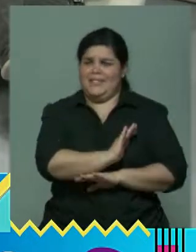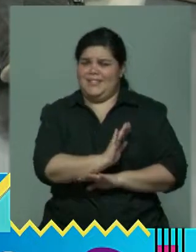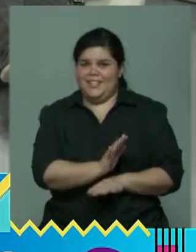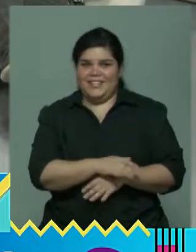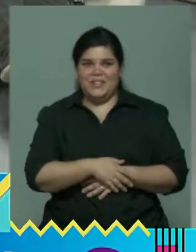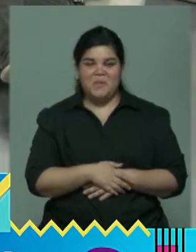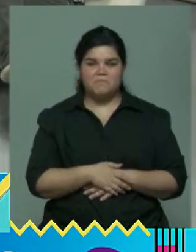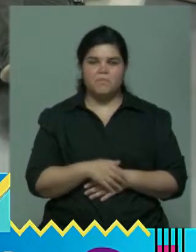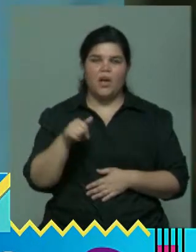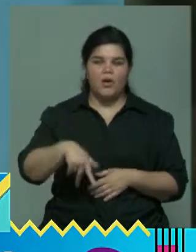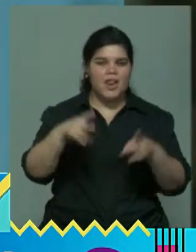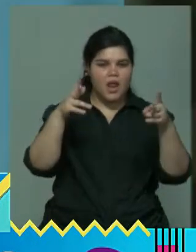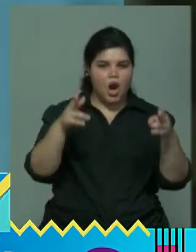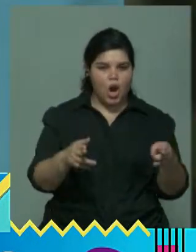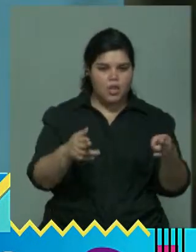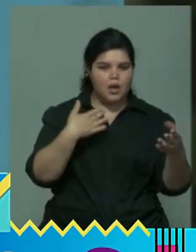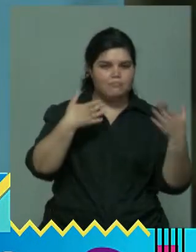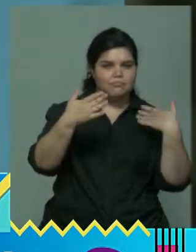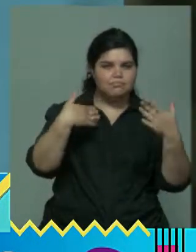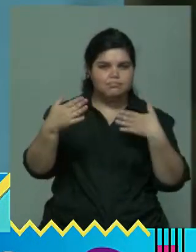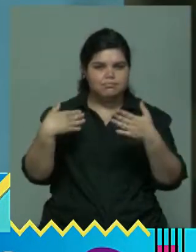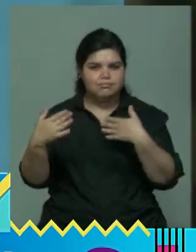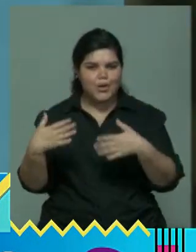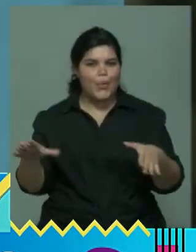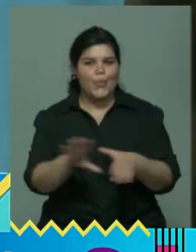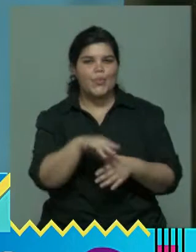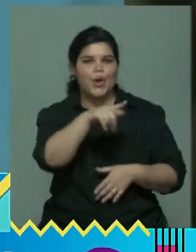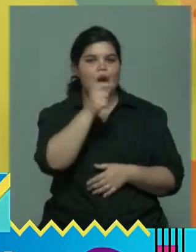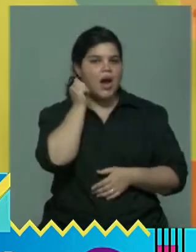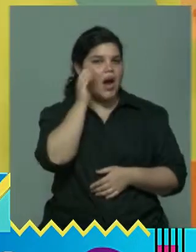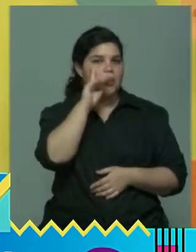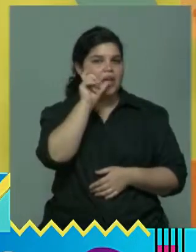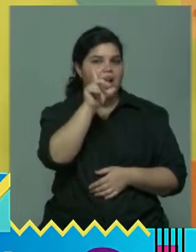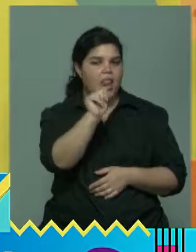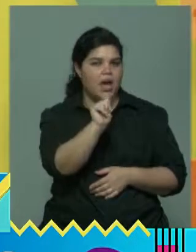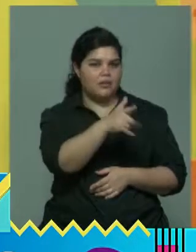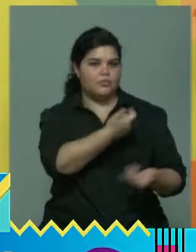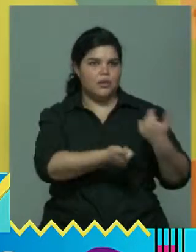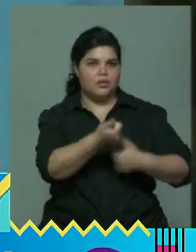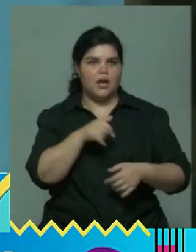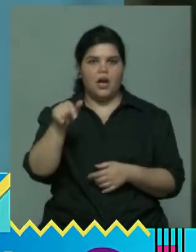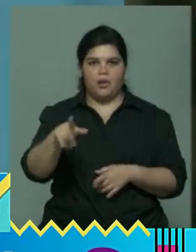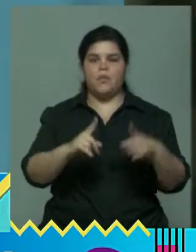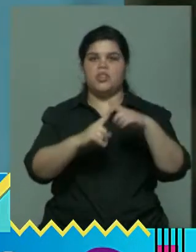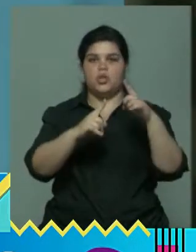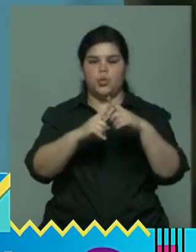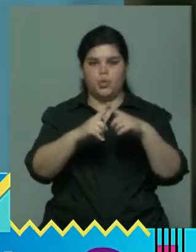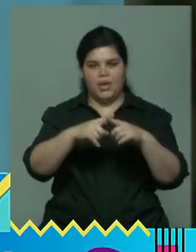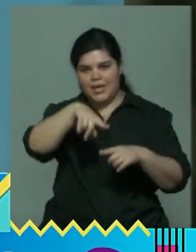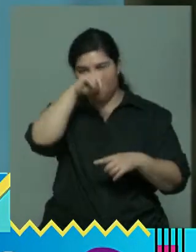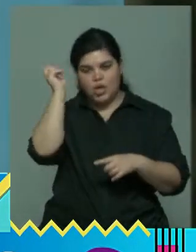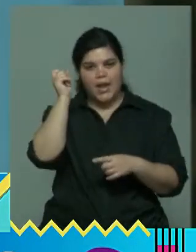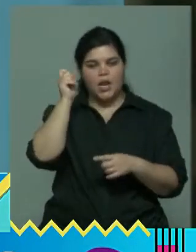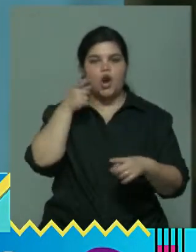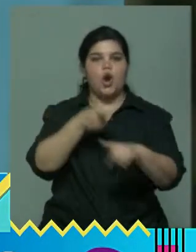Hablamos fuera de aire y esto nos lo hizo notar Gabriela, ¿no? Hablamos del Instituto Nacional contra la Discriminación, la Xenofobia y